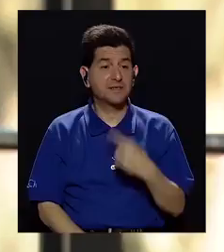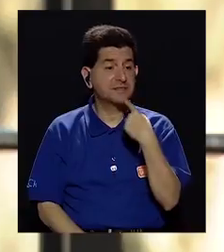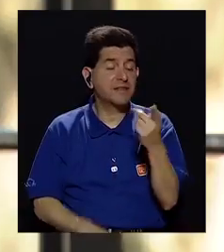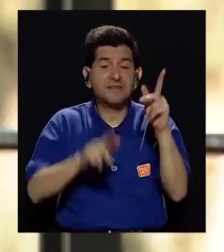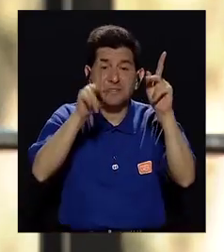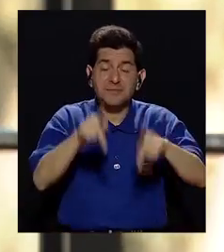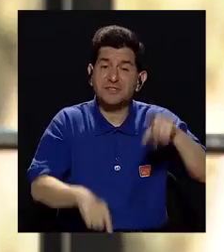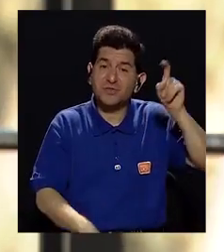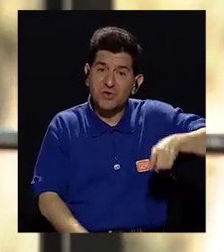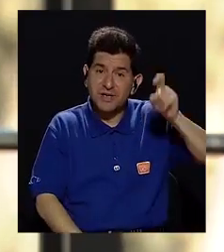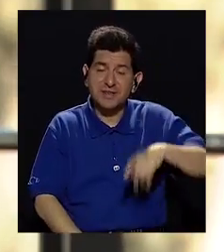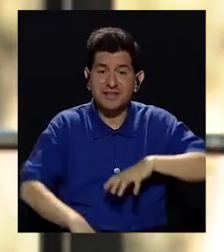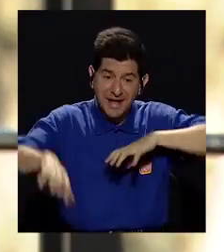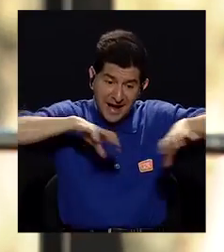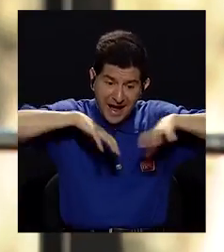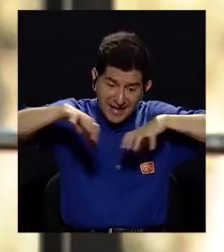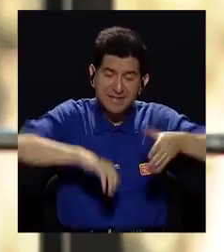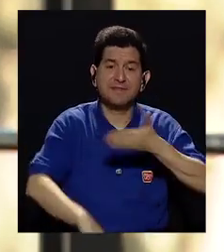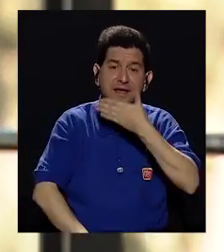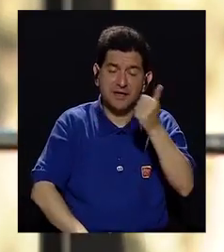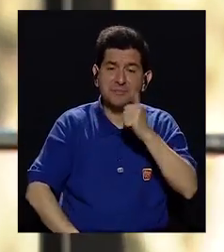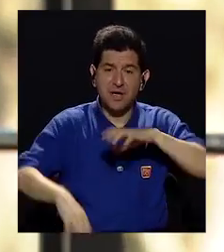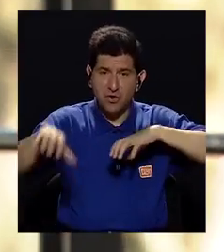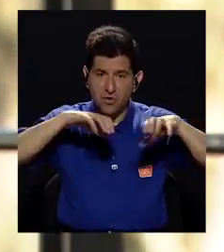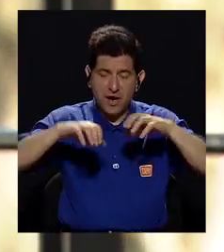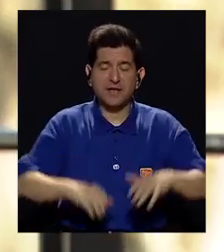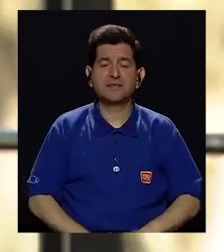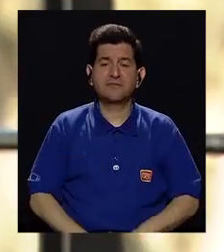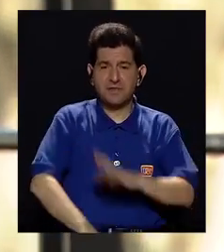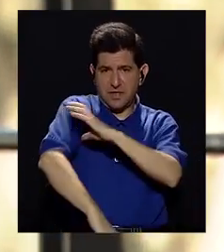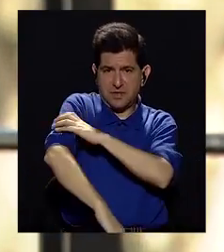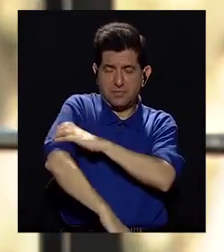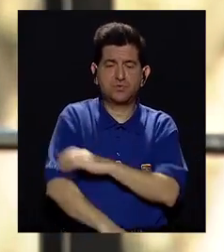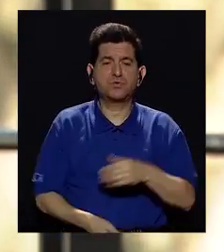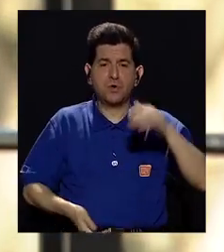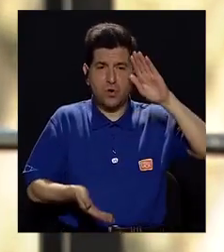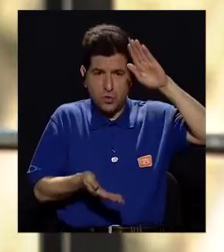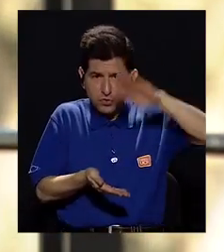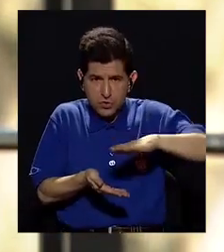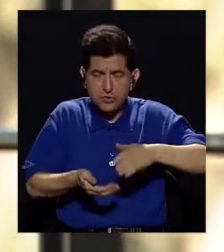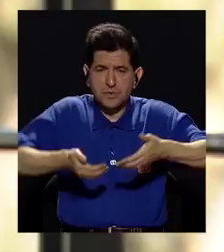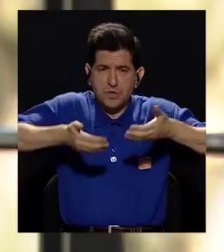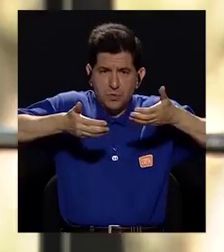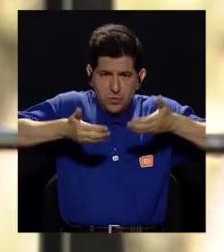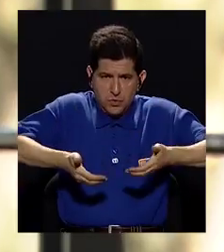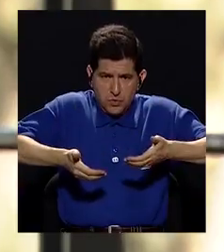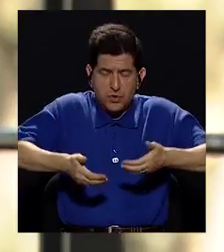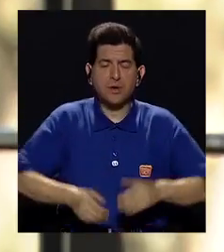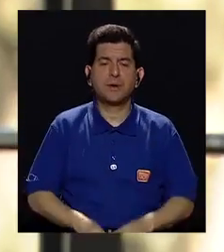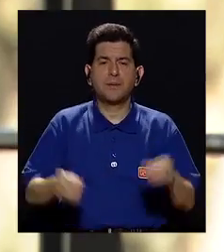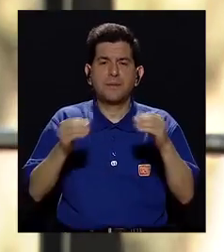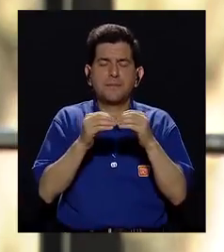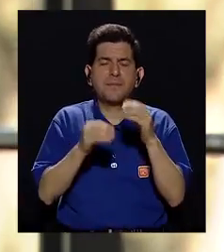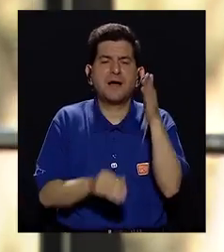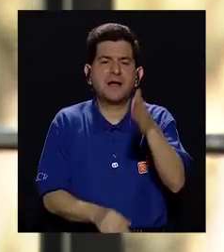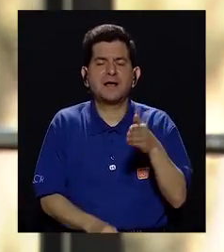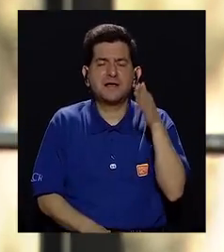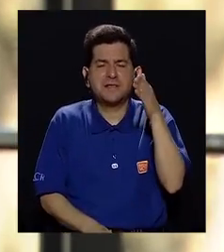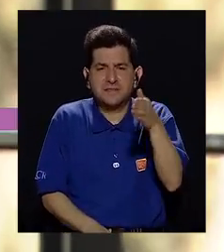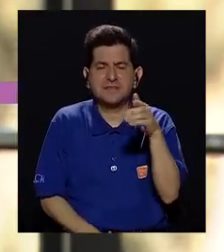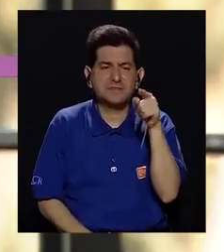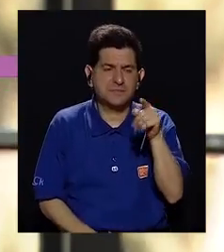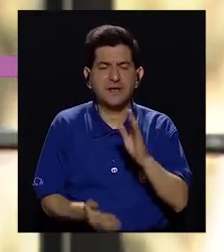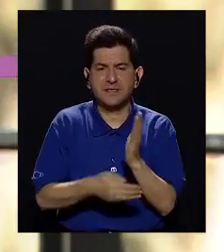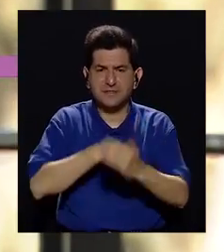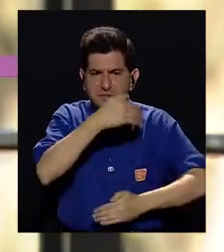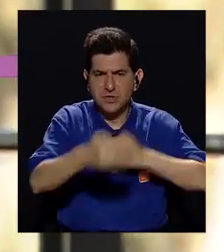dice a las personas que tienen que activarse, mejorar los músculos y bajar de peso para así hacer que el avance al desgaste sea más lento.